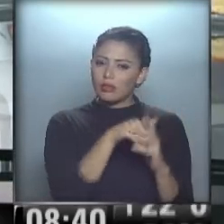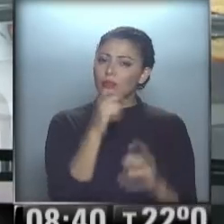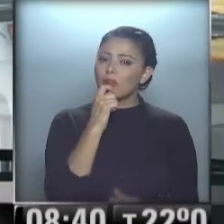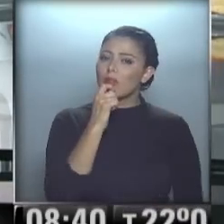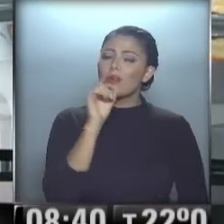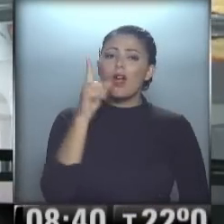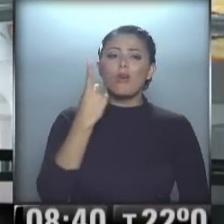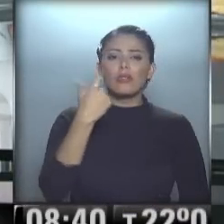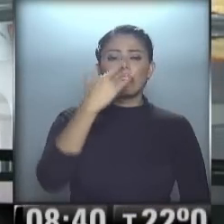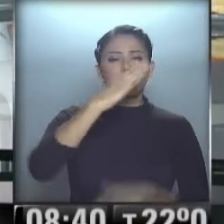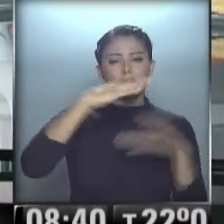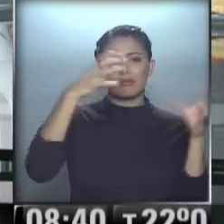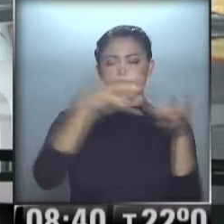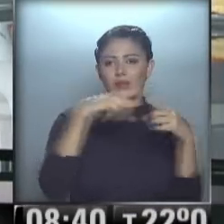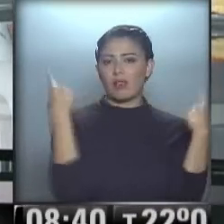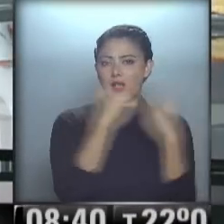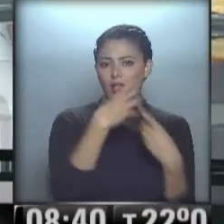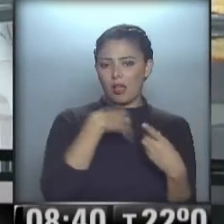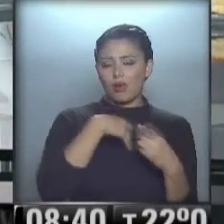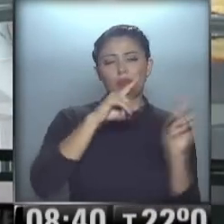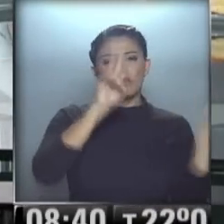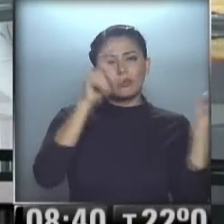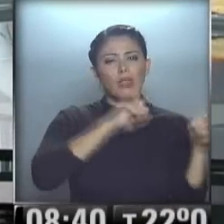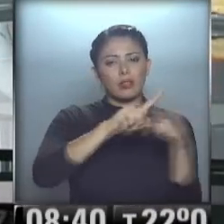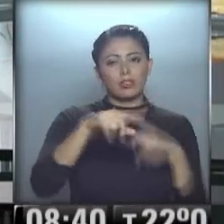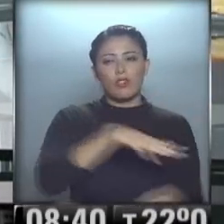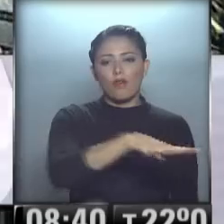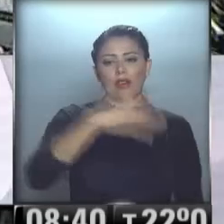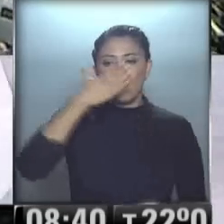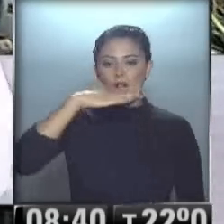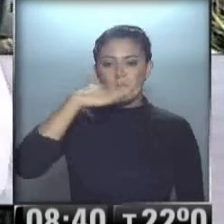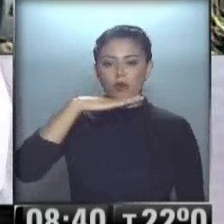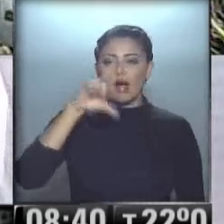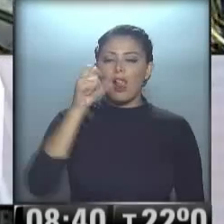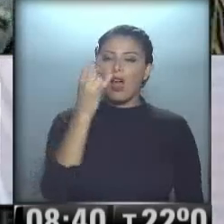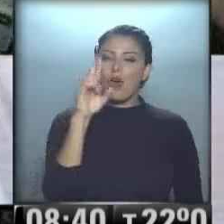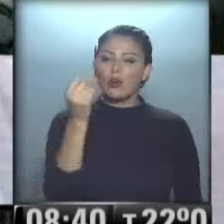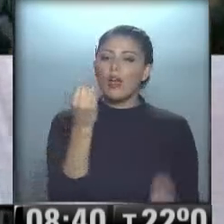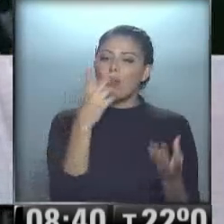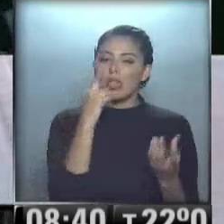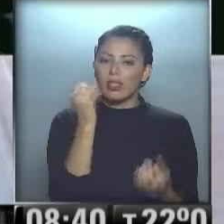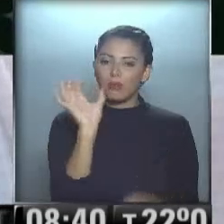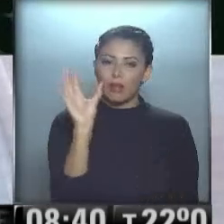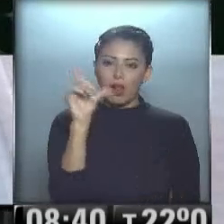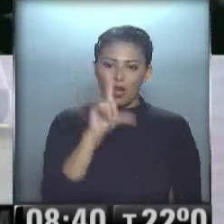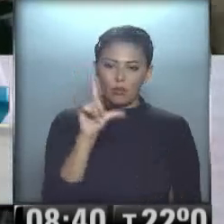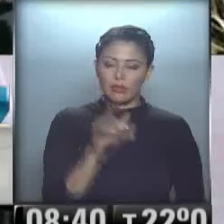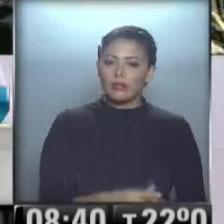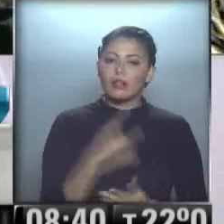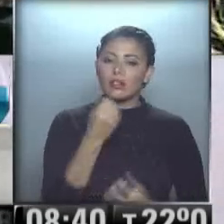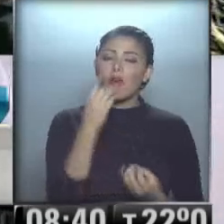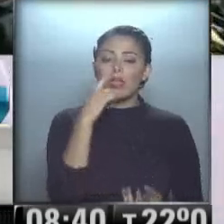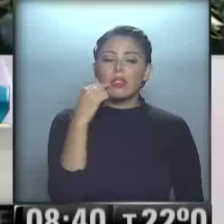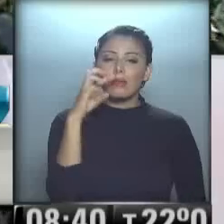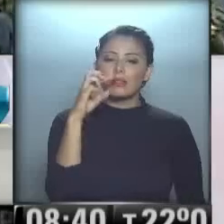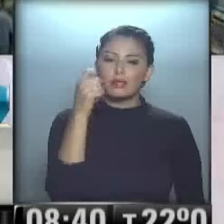las denominadas aulas containers estamos con este tema en vivo en el barrio de la boca Laura mayoi Buen día Buen día patri Buen